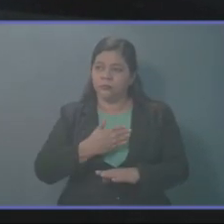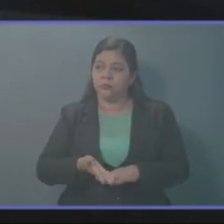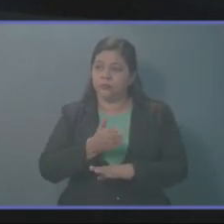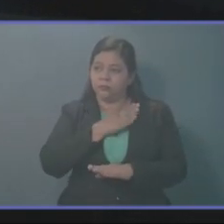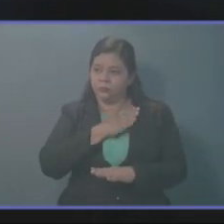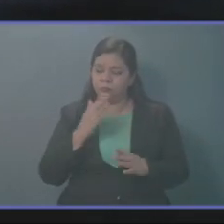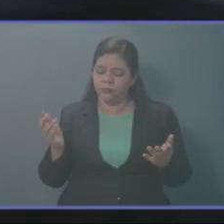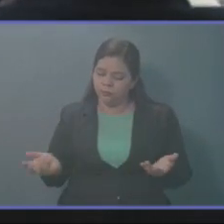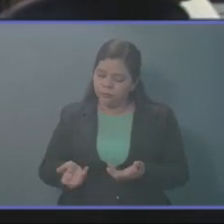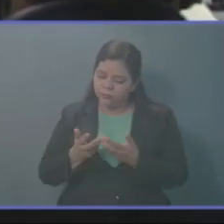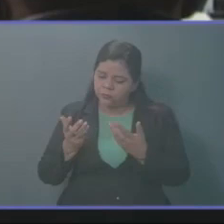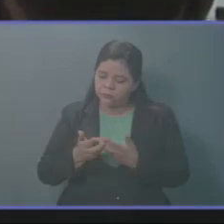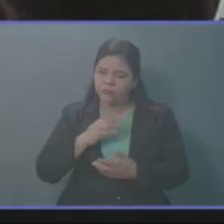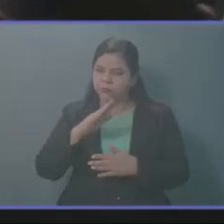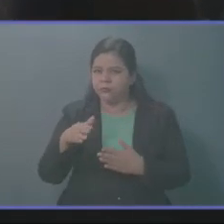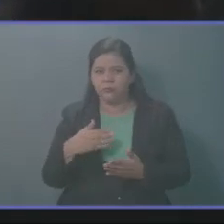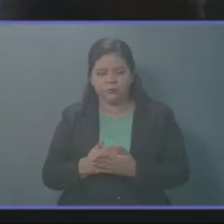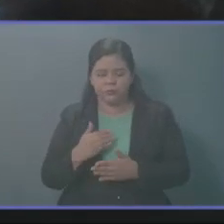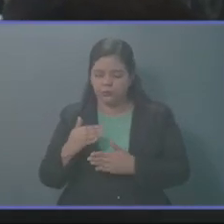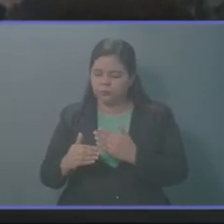investigando, consultando,